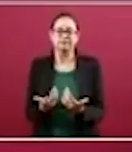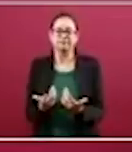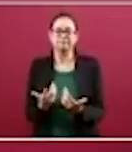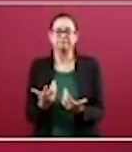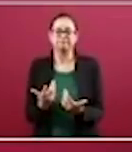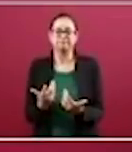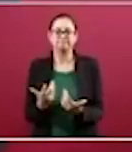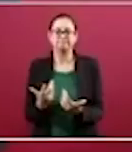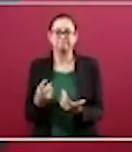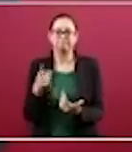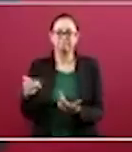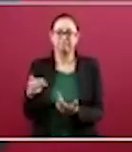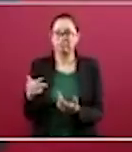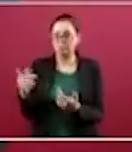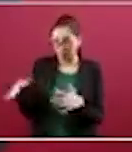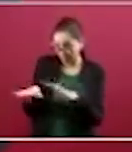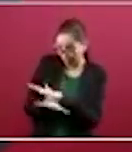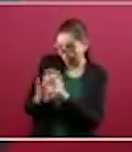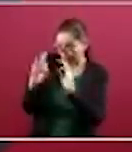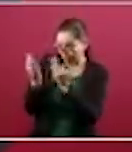recogerán los libros de texto